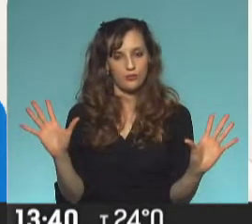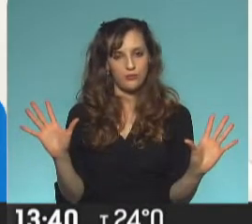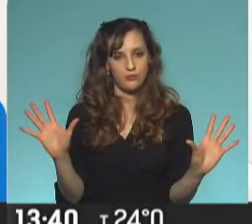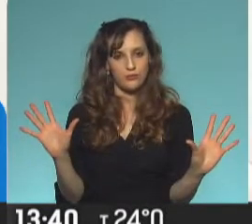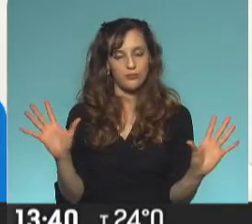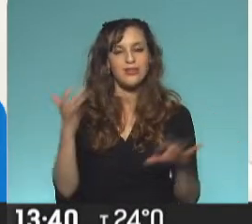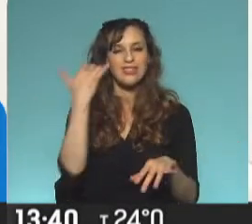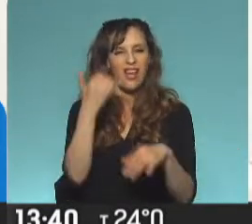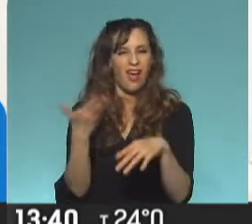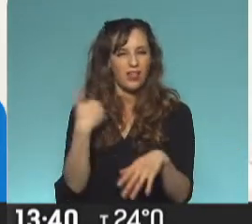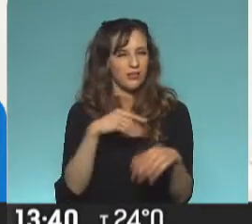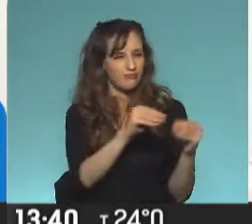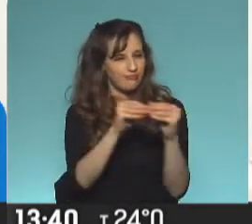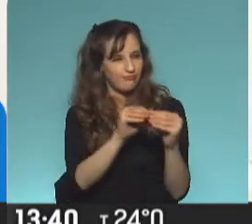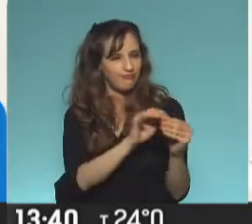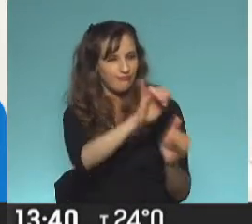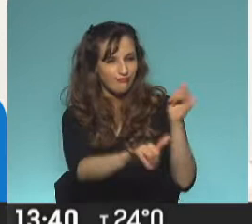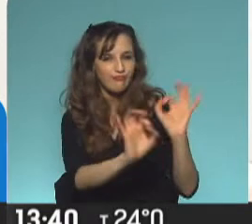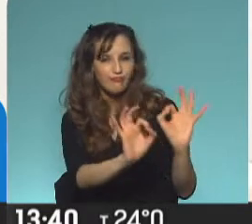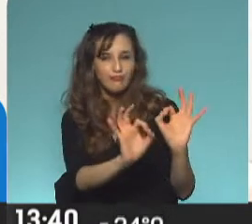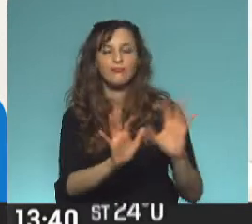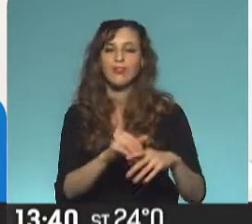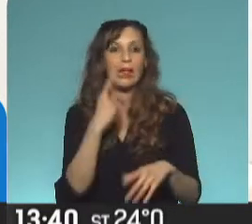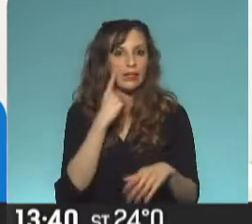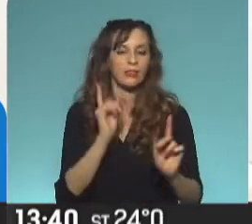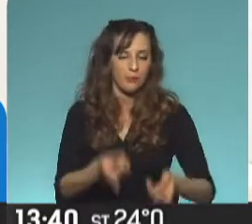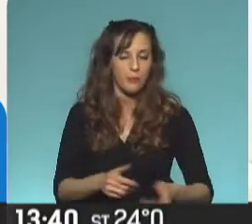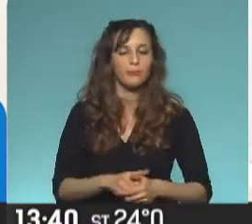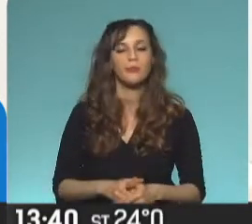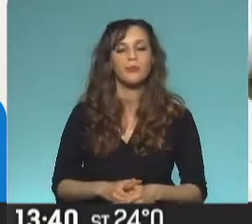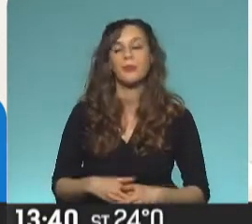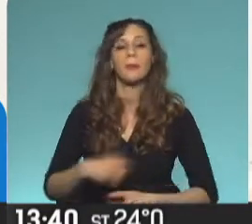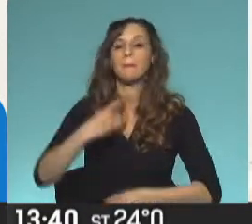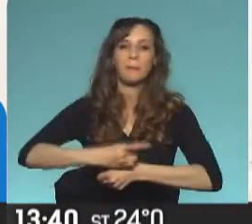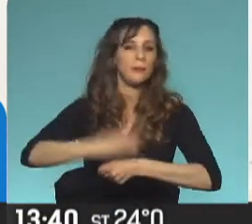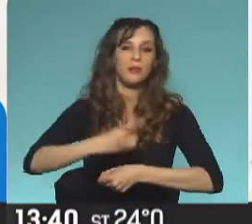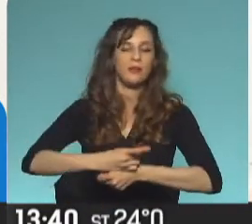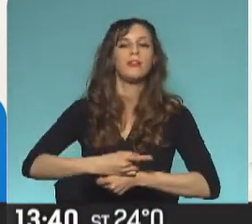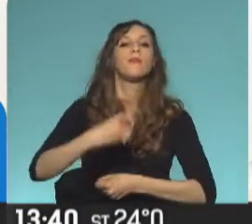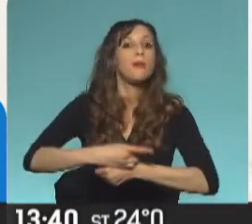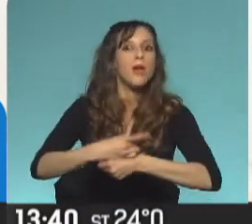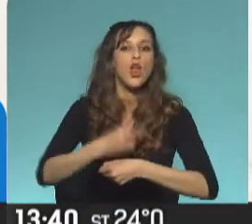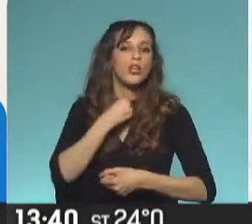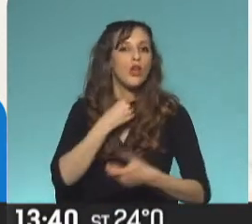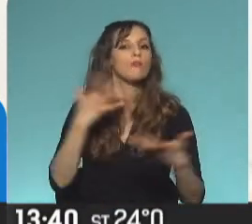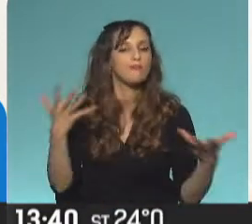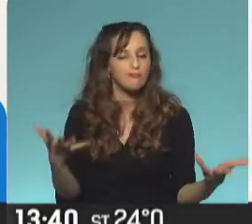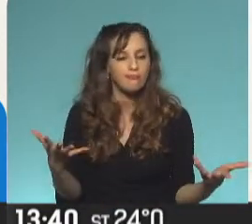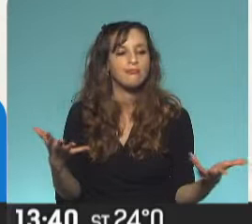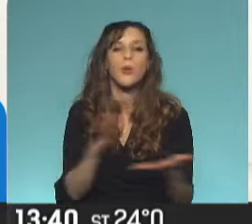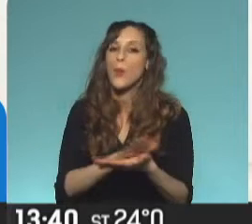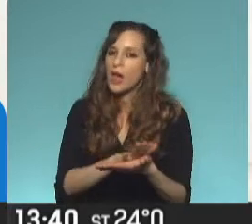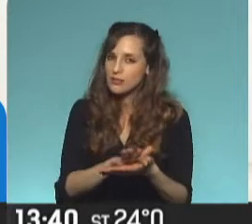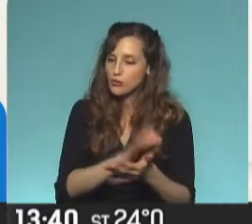comentaron los ministros y el propio intendente quiero empezar por el principio creo que ahí por el mes de